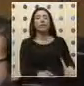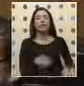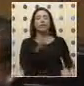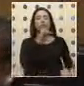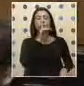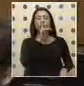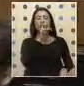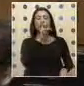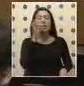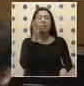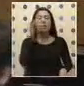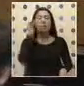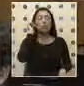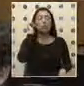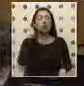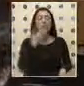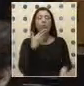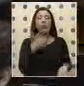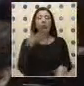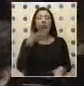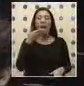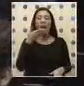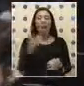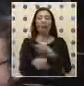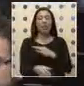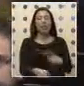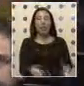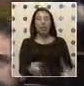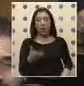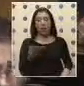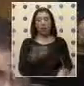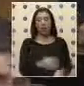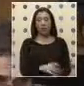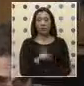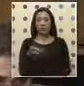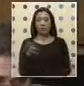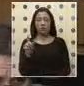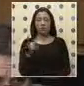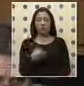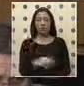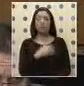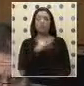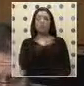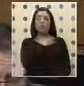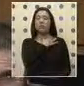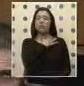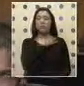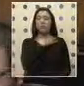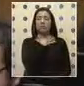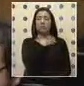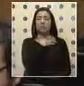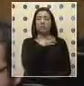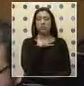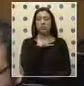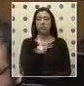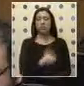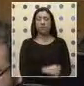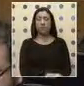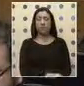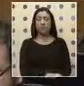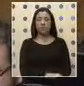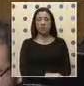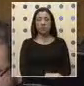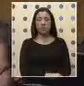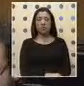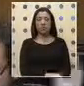silencio durante la intervención del diputado Lemus. Tiene la palabra el diputado Lemus. Gracias, Presidente. Presidente, le